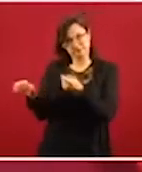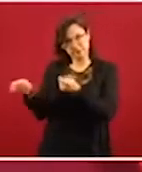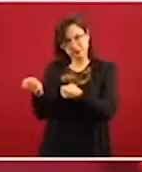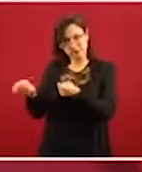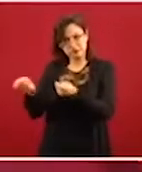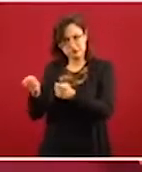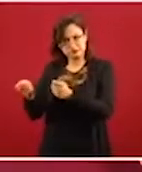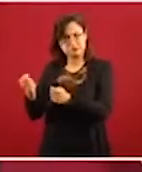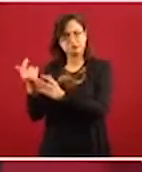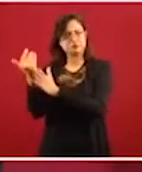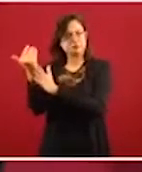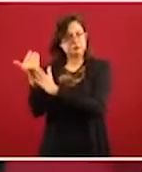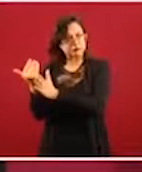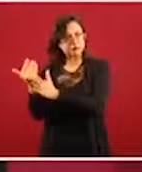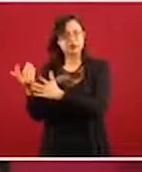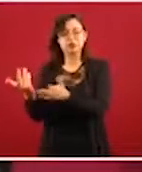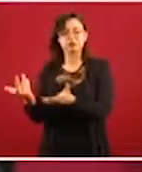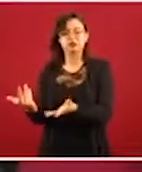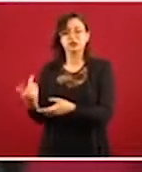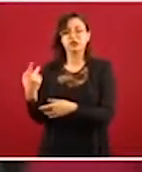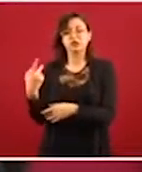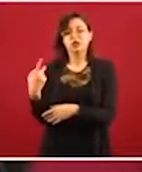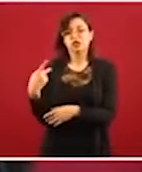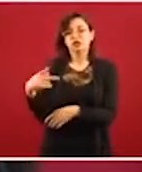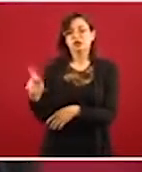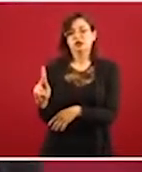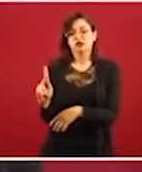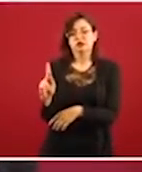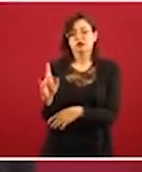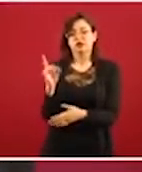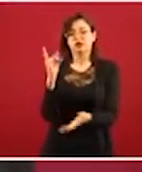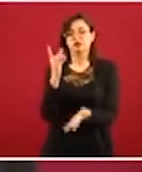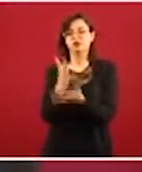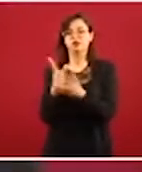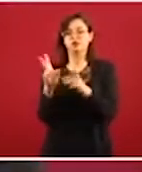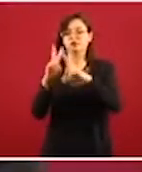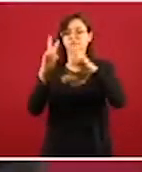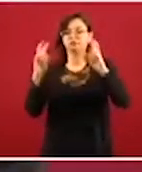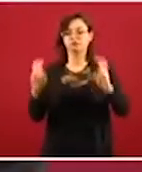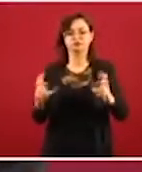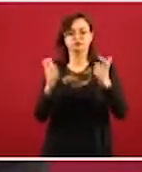pero no solo pensando en variables macroeconómicas,